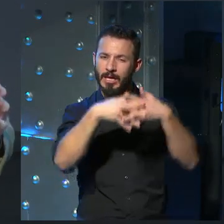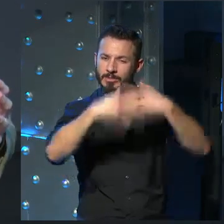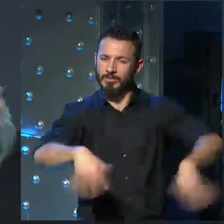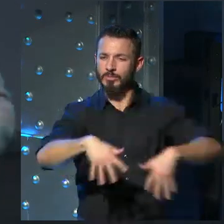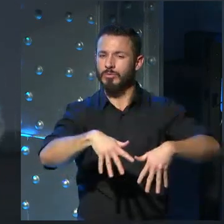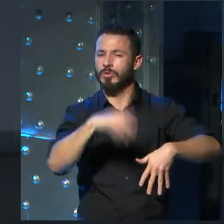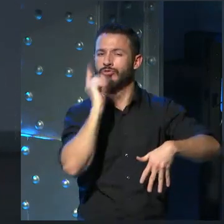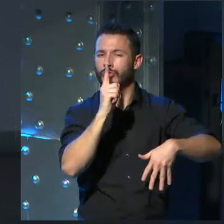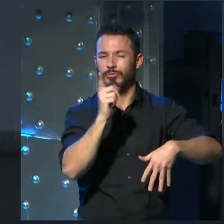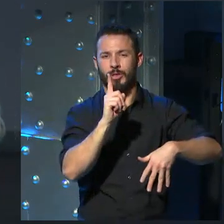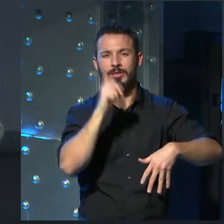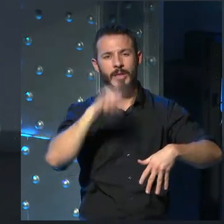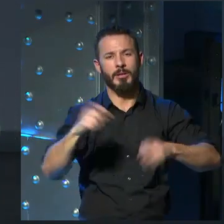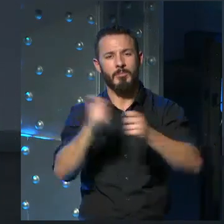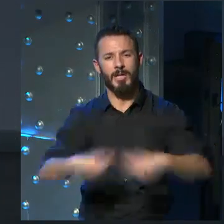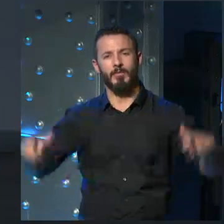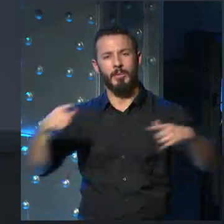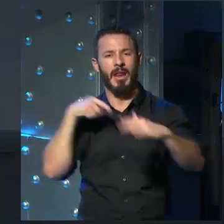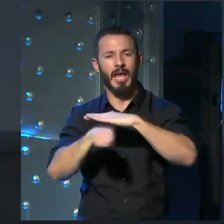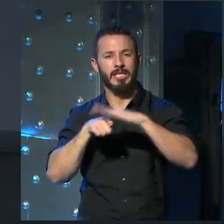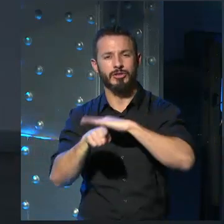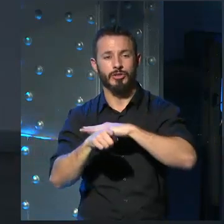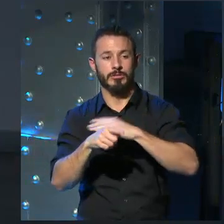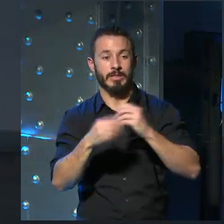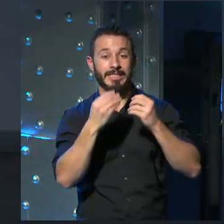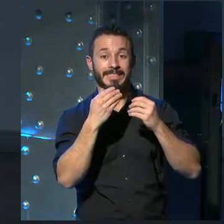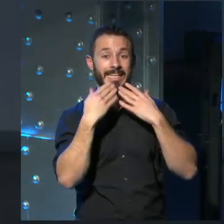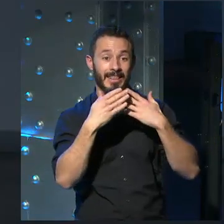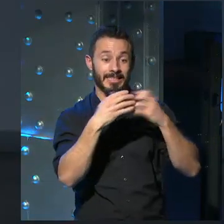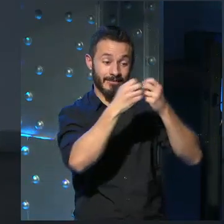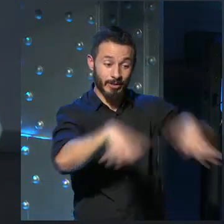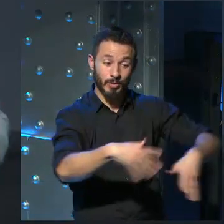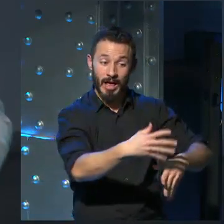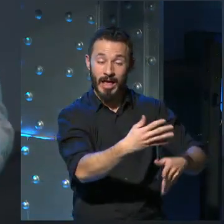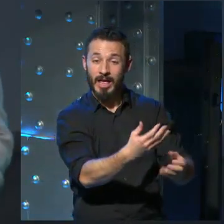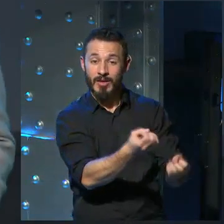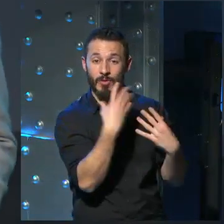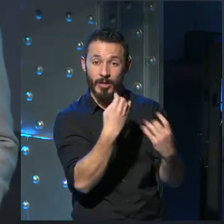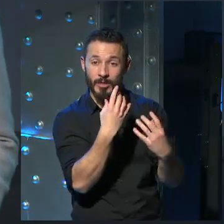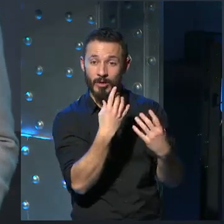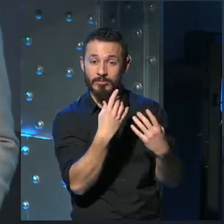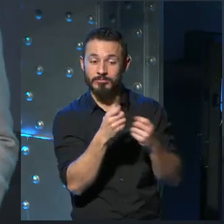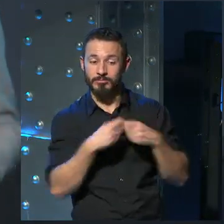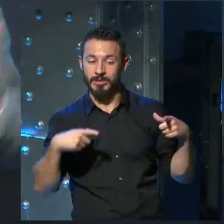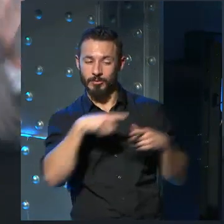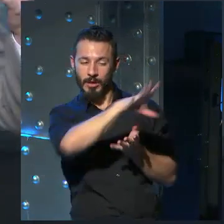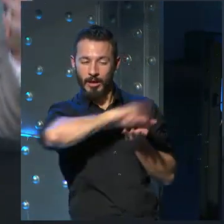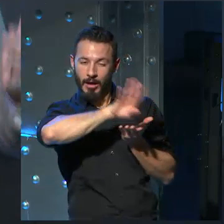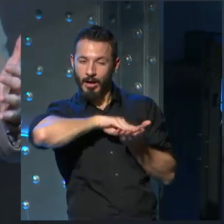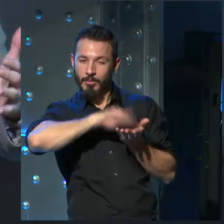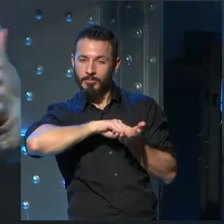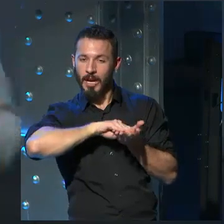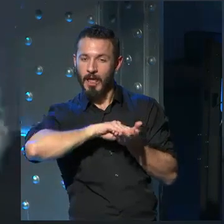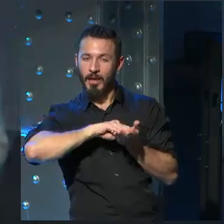de gestión que, recibiendo la información de esas infraestructuras, sean capaces de darnos una